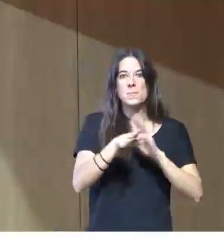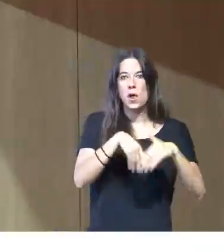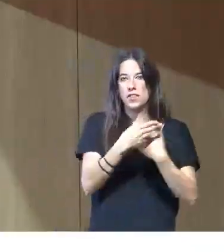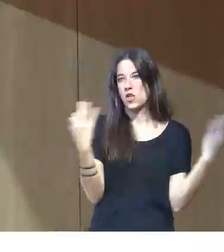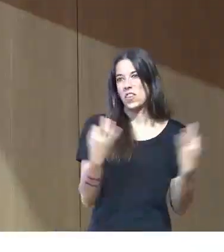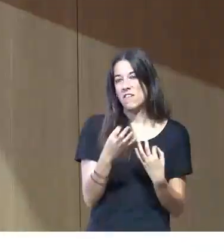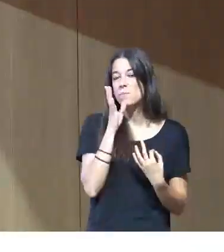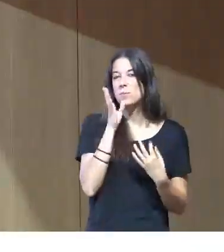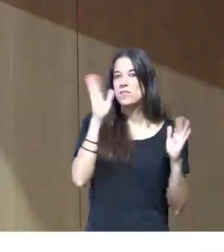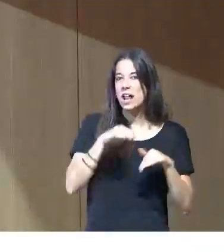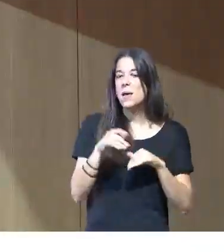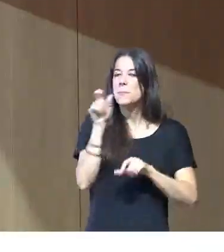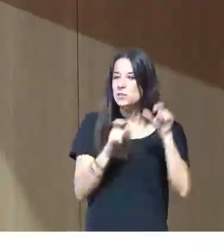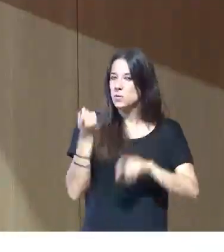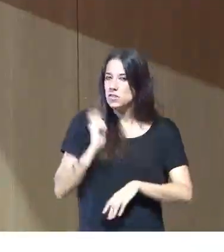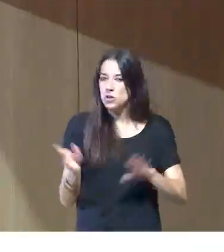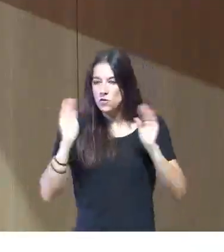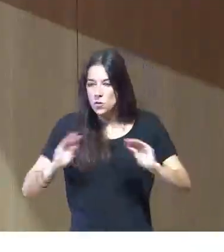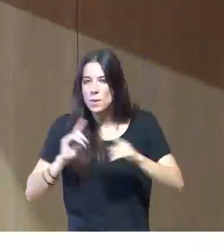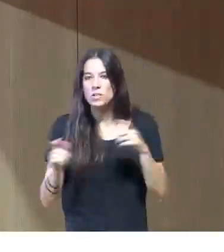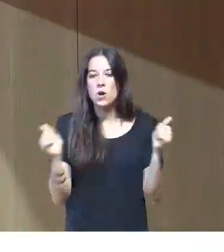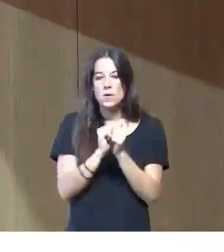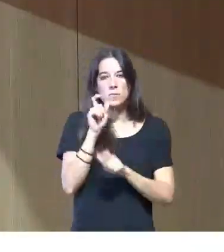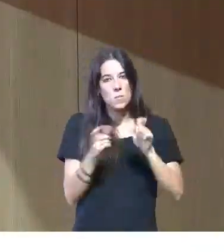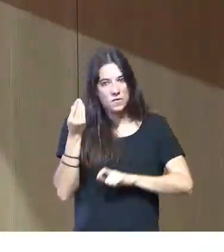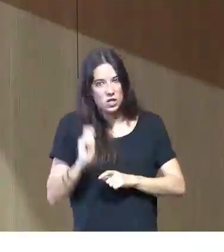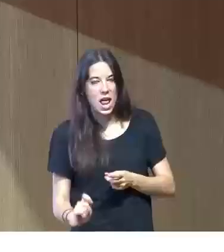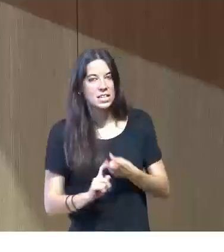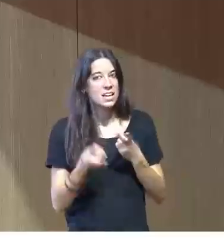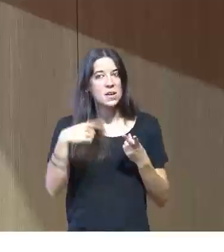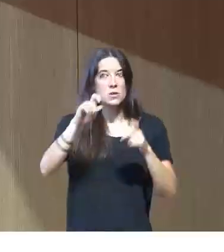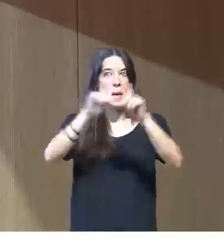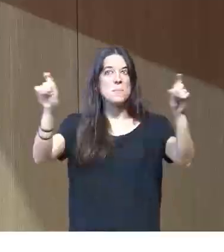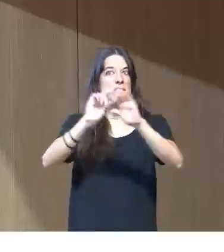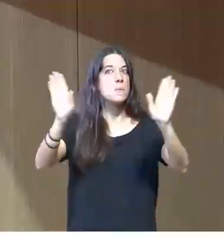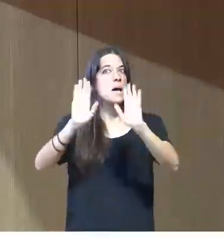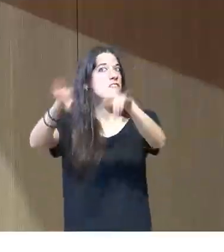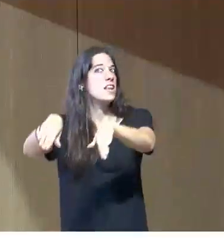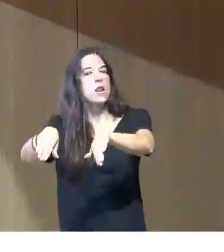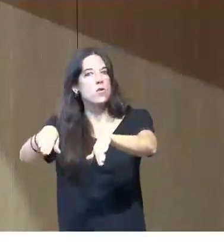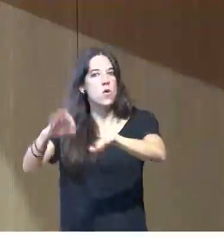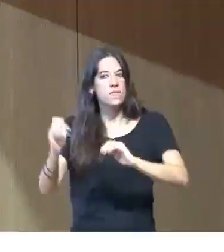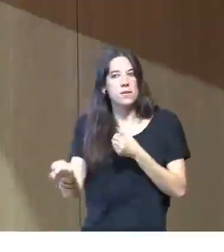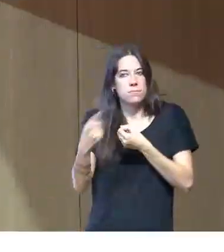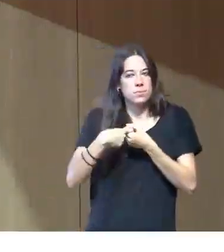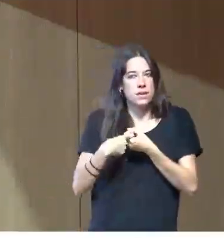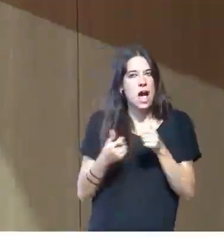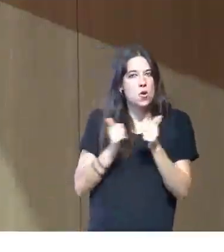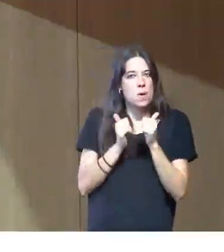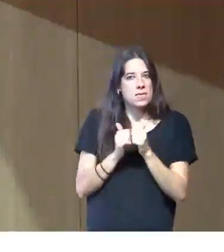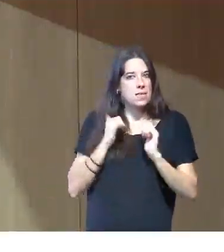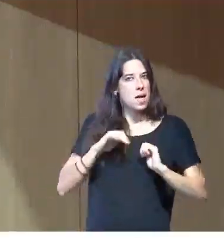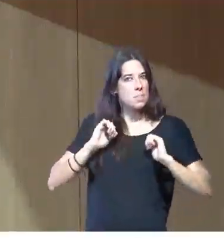a formar a vuestros profesionales vamos a acompañar a vuestros profesionales y no podéis estar solo al final tenéis que estar desde el principio